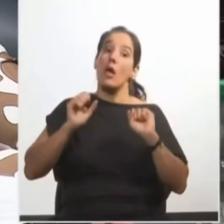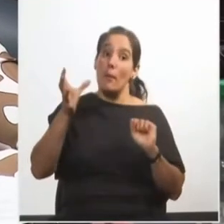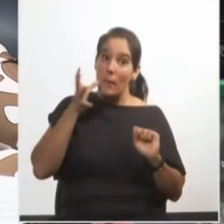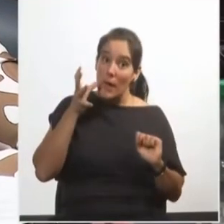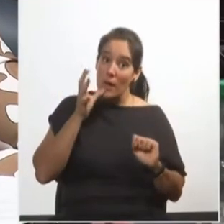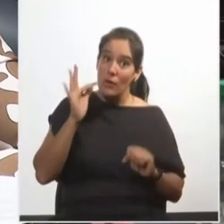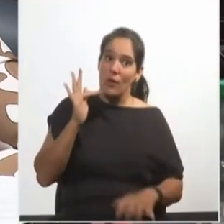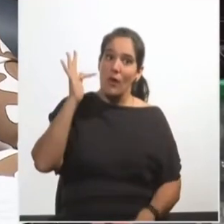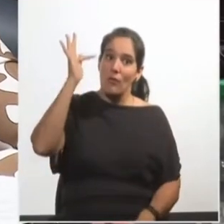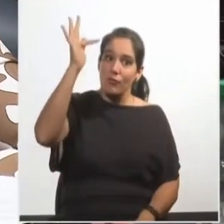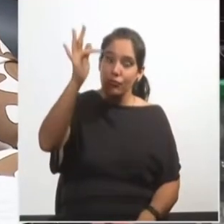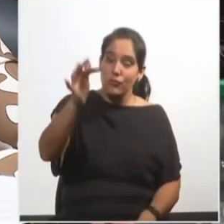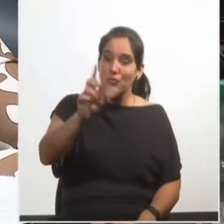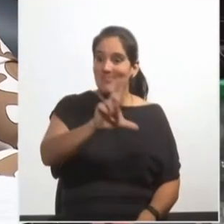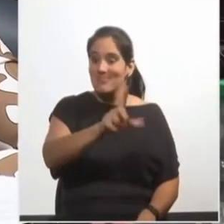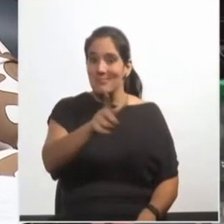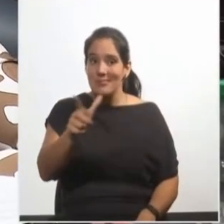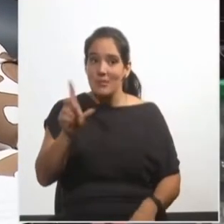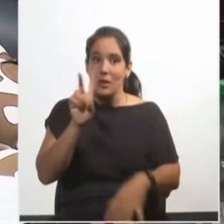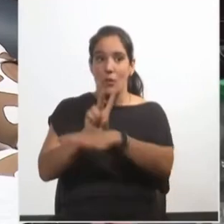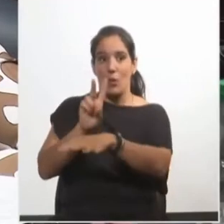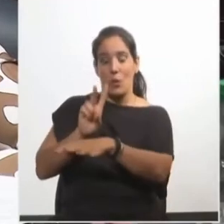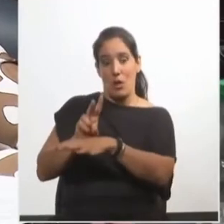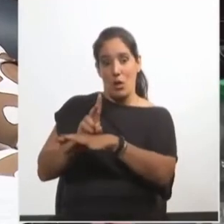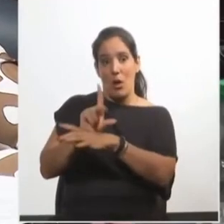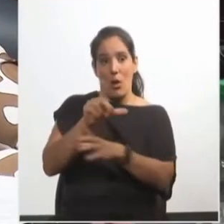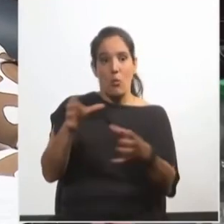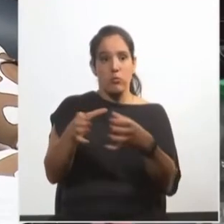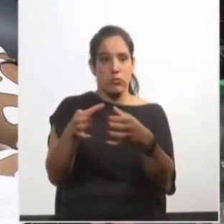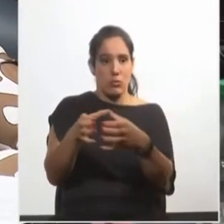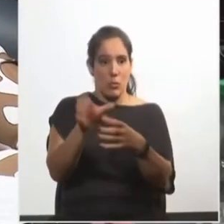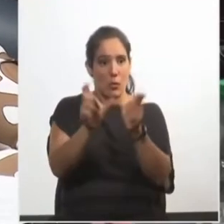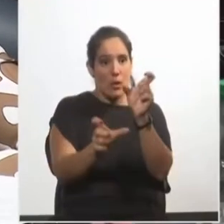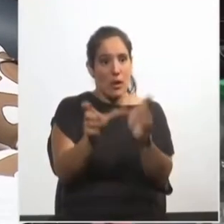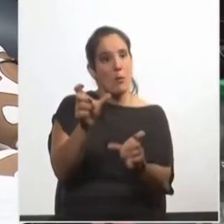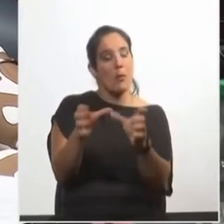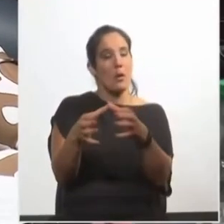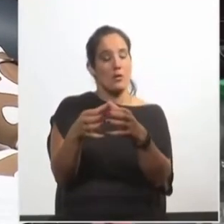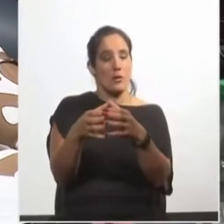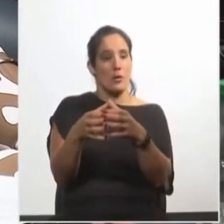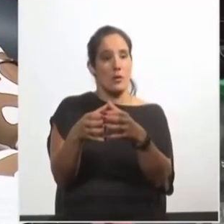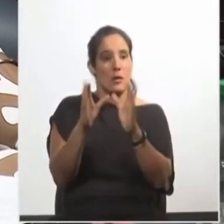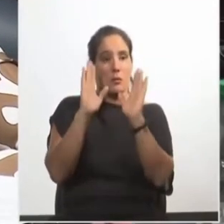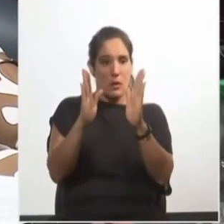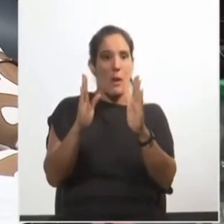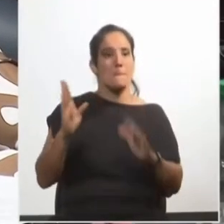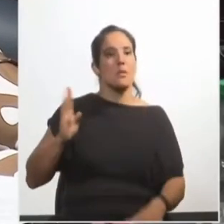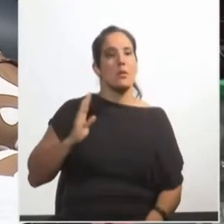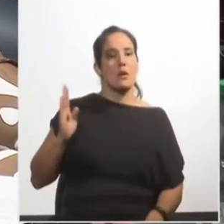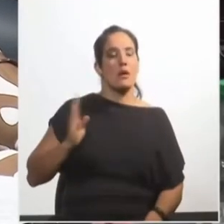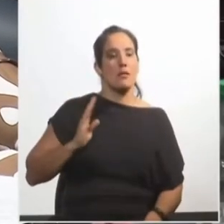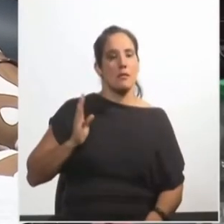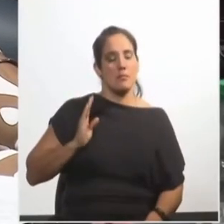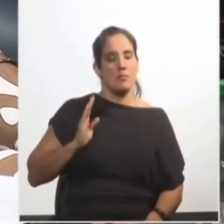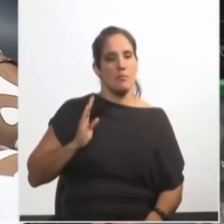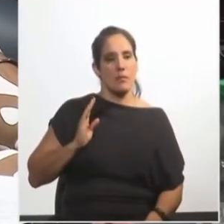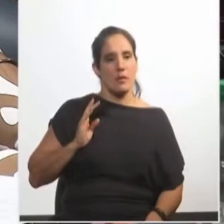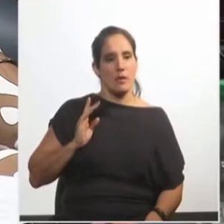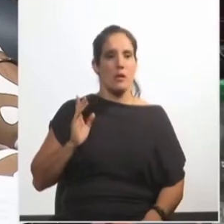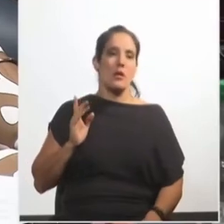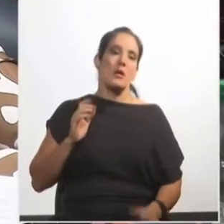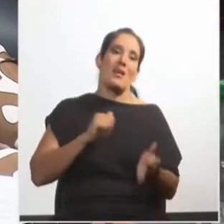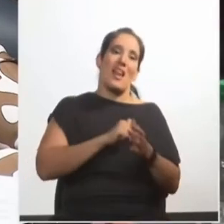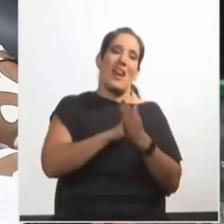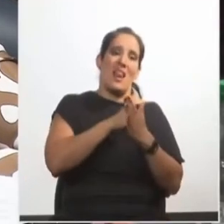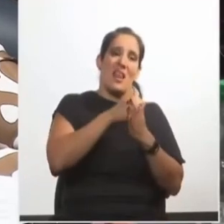desprotección a futuro para una parte importante de la población, en particular mujeres, que a lo largo de su vida en